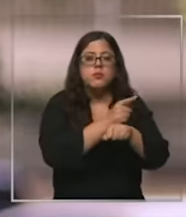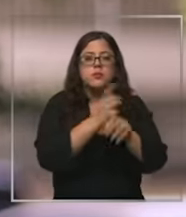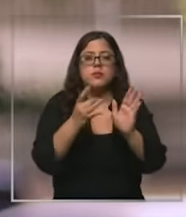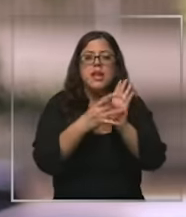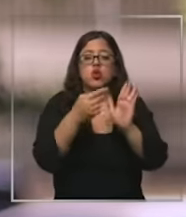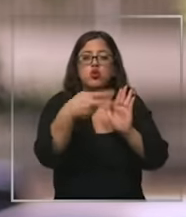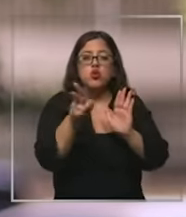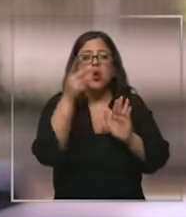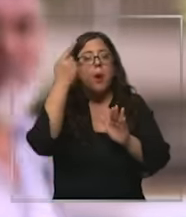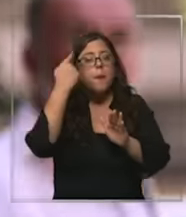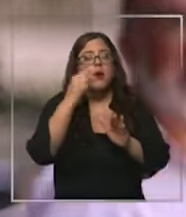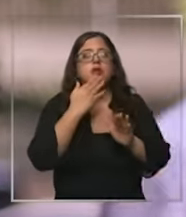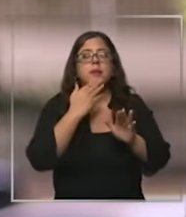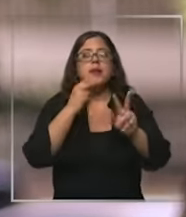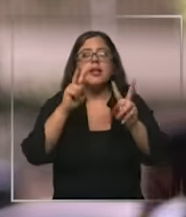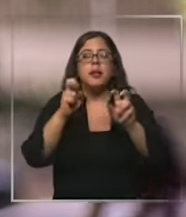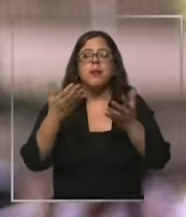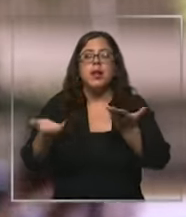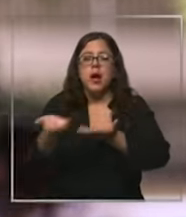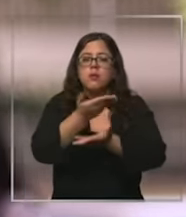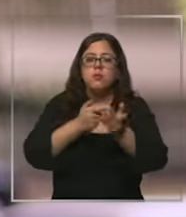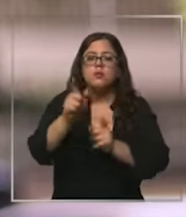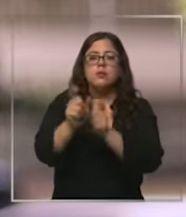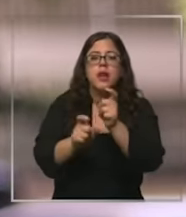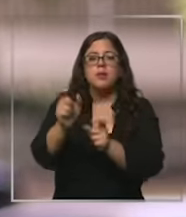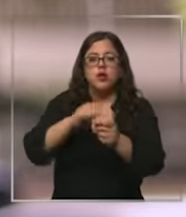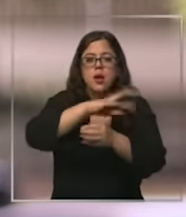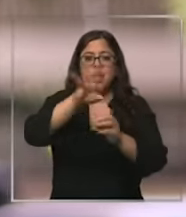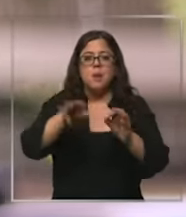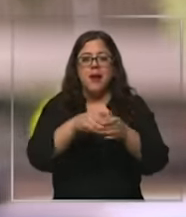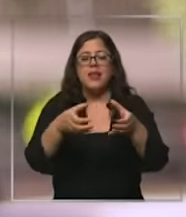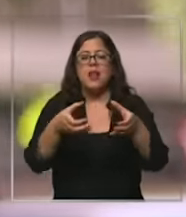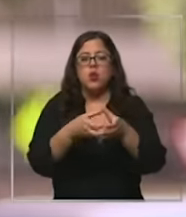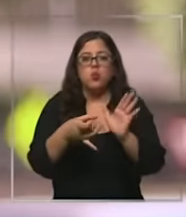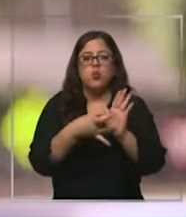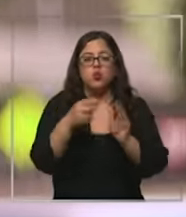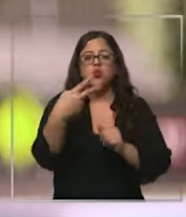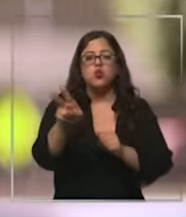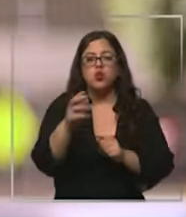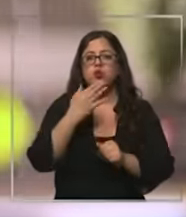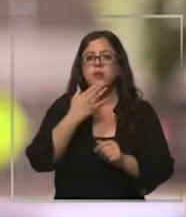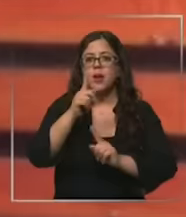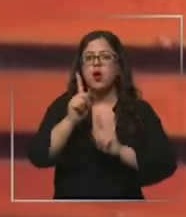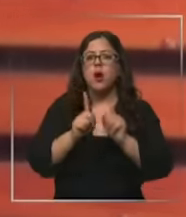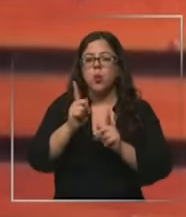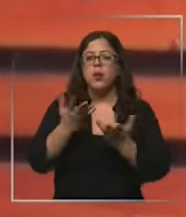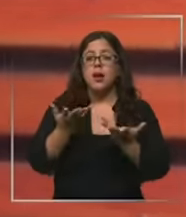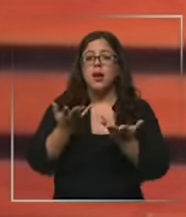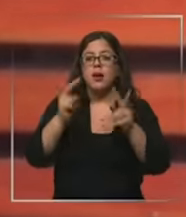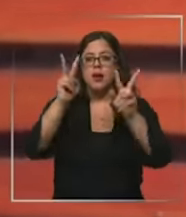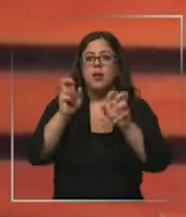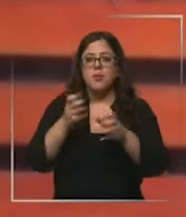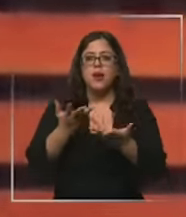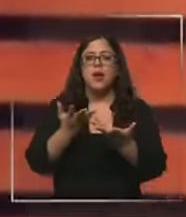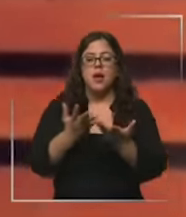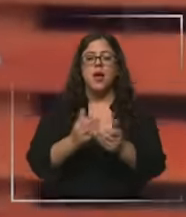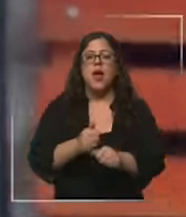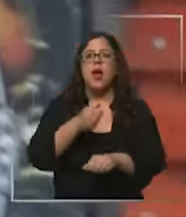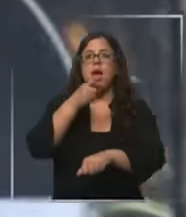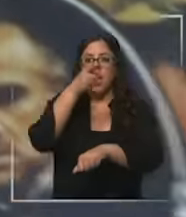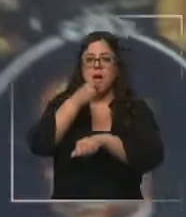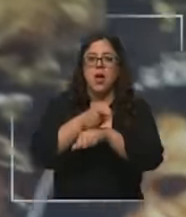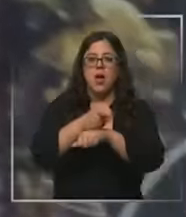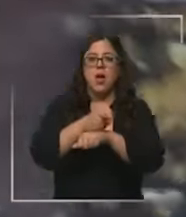delitos, pero también en el trato con las personas que componen su organización y, por supuesto, con cierta autoridad. Un verdadero capo,